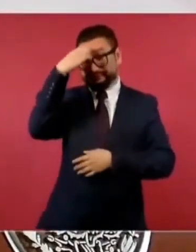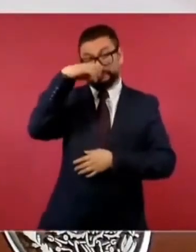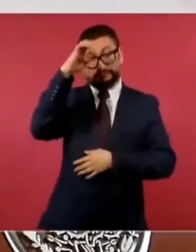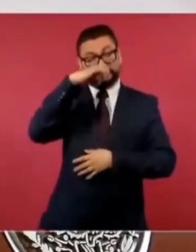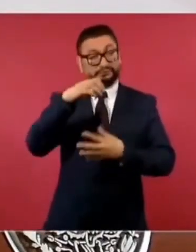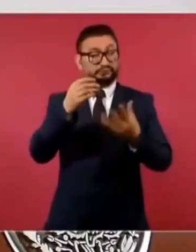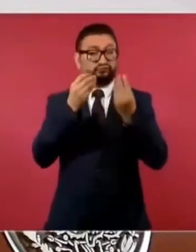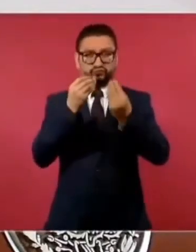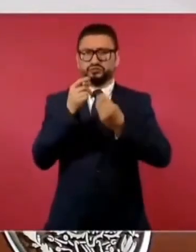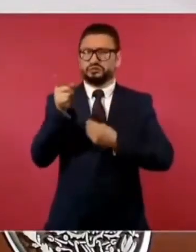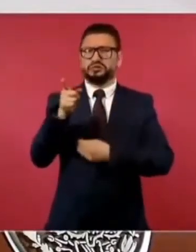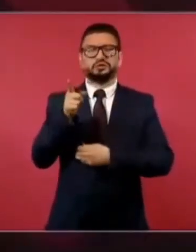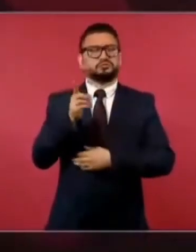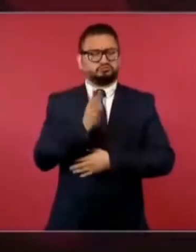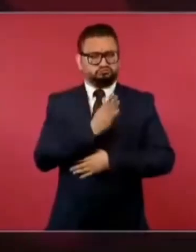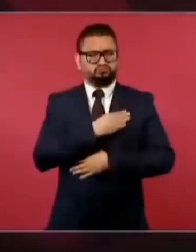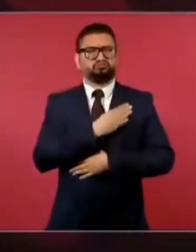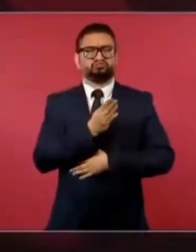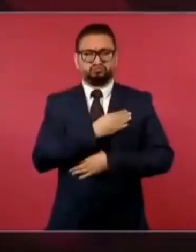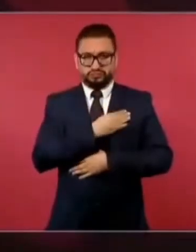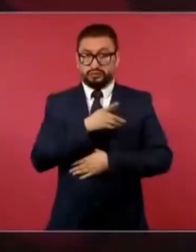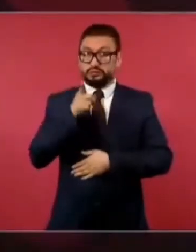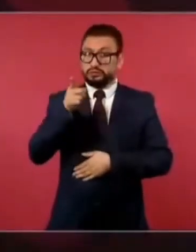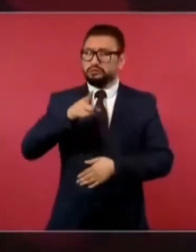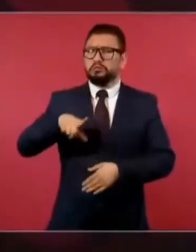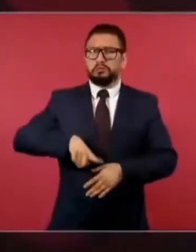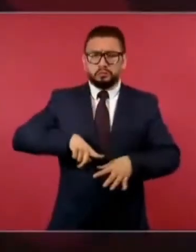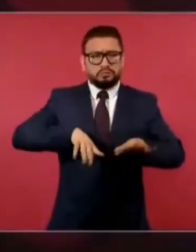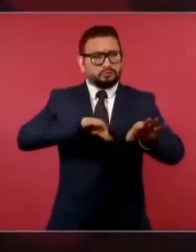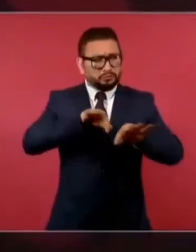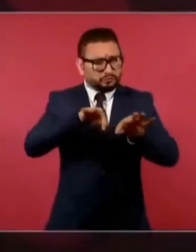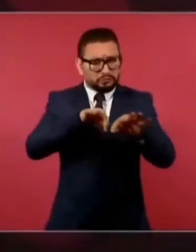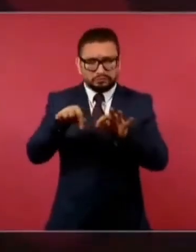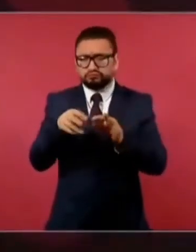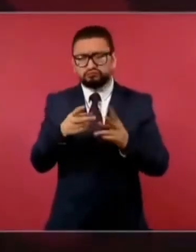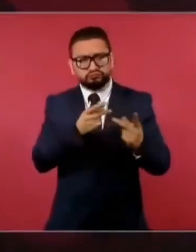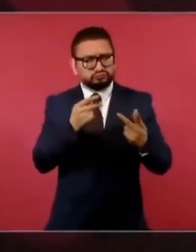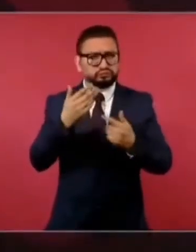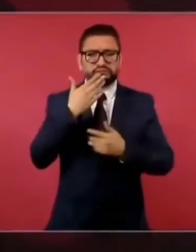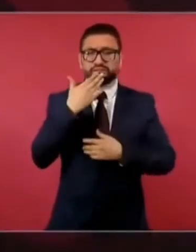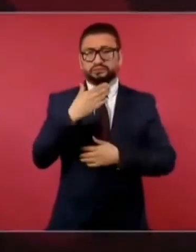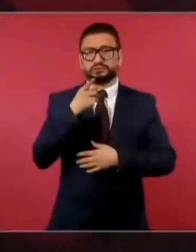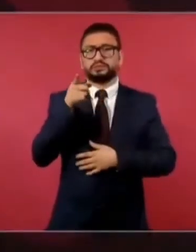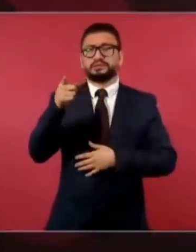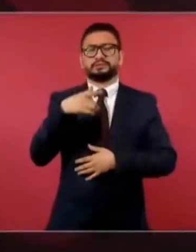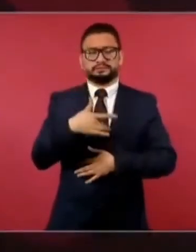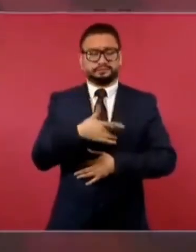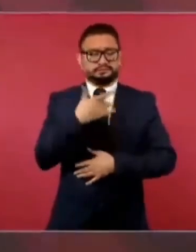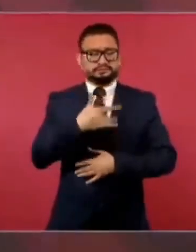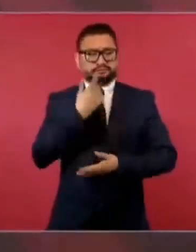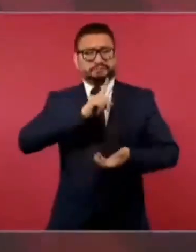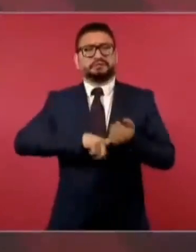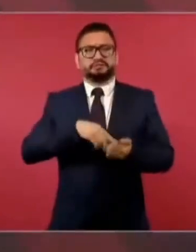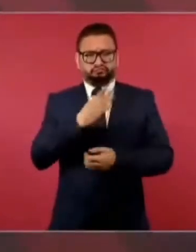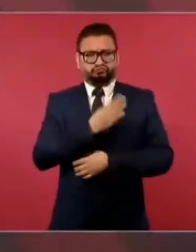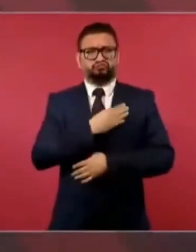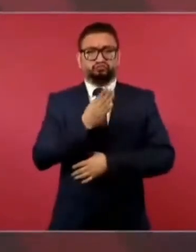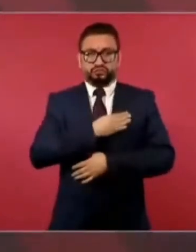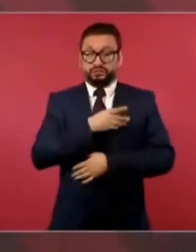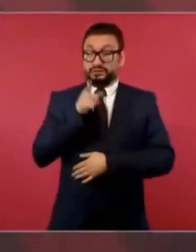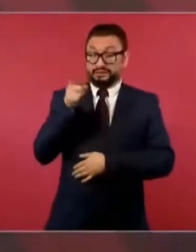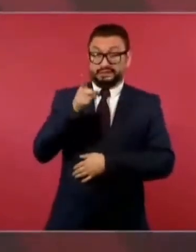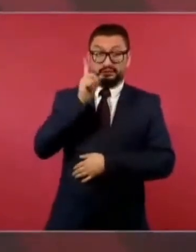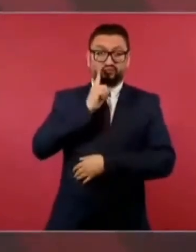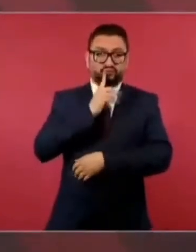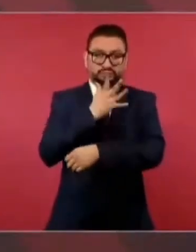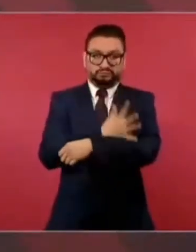muy buena como servidora pública, de buenos sentimientos y honesta.